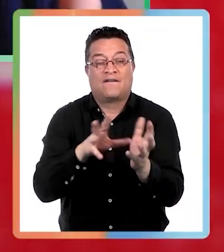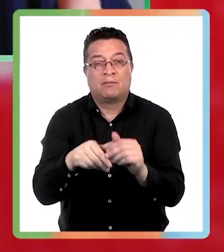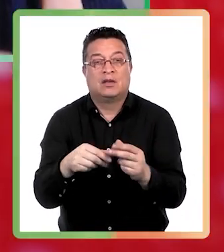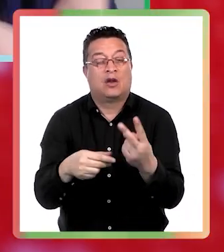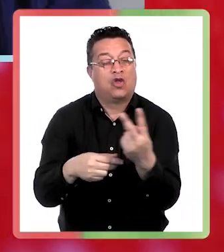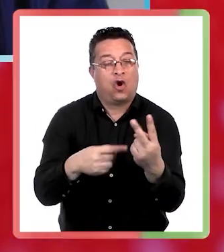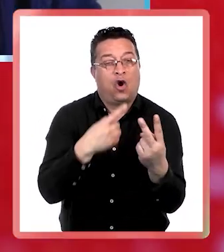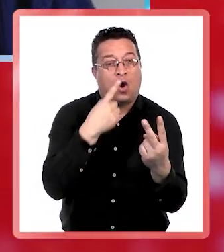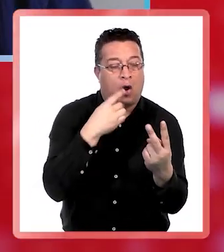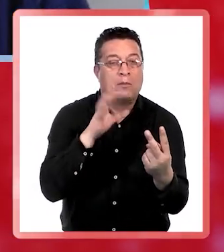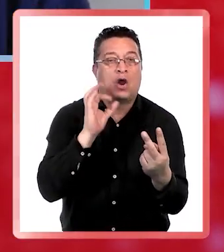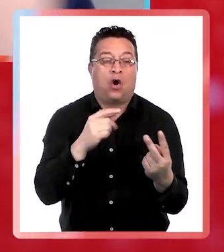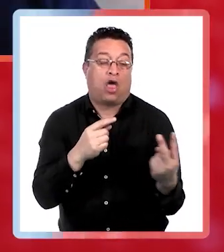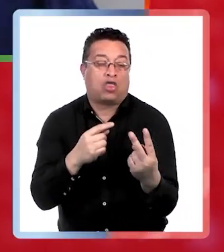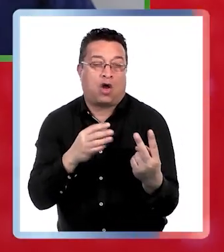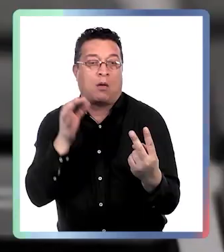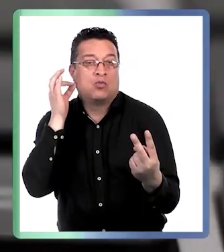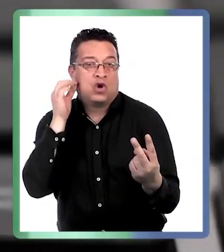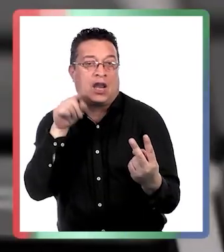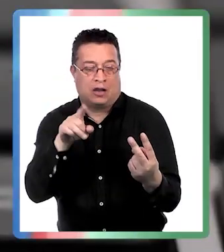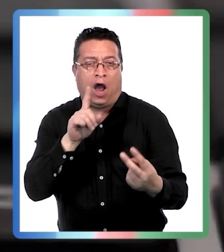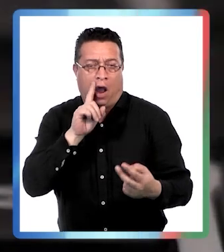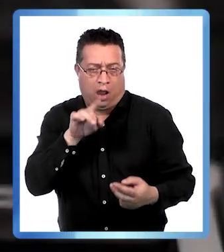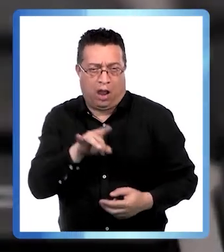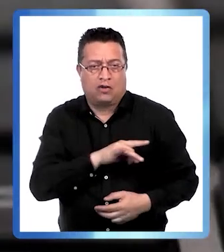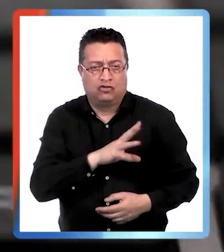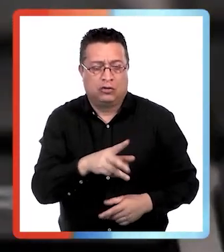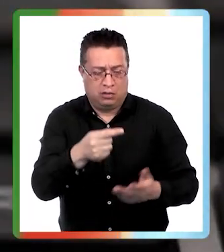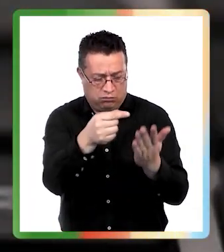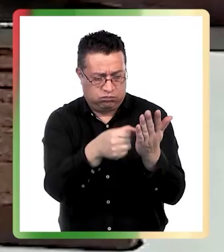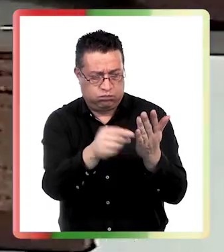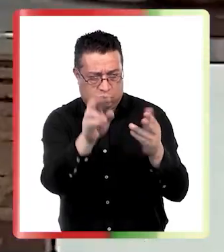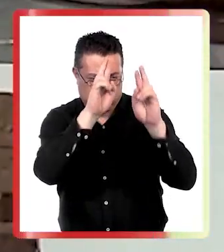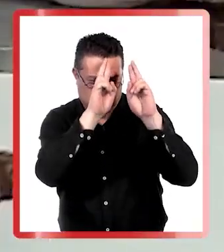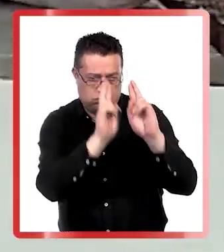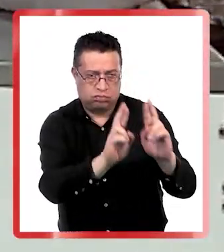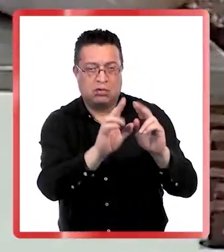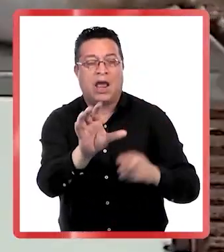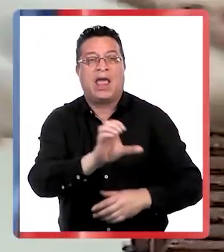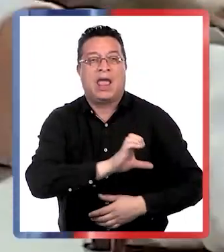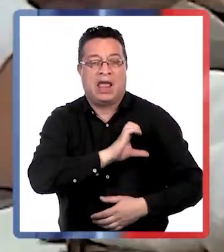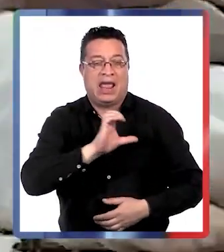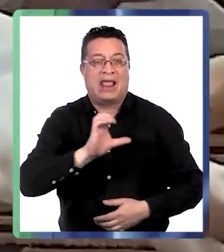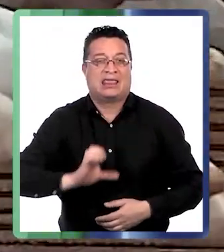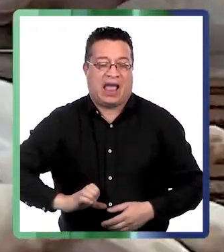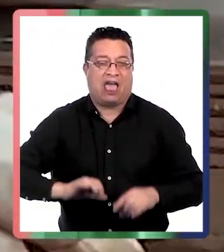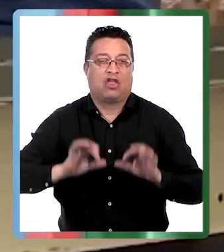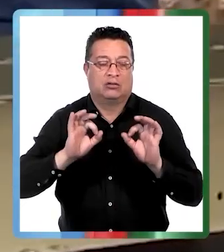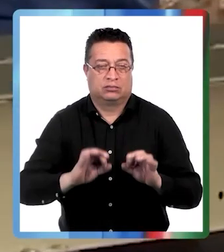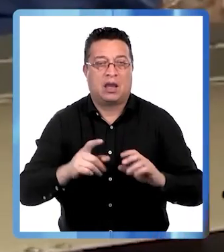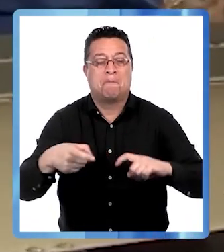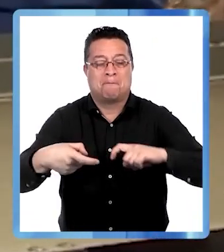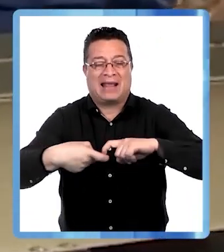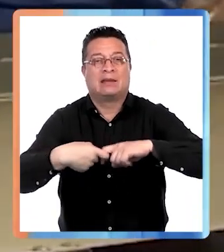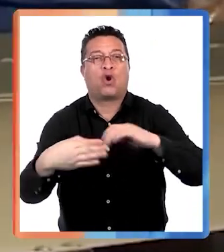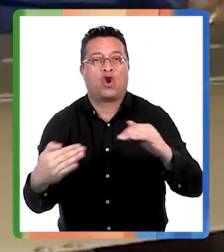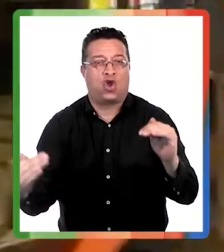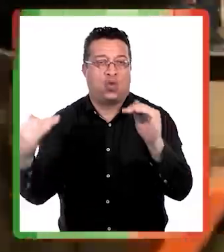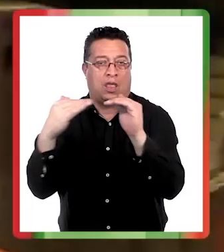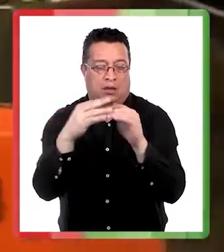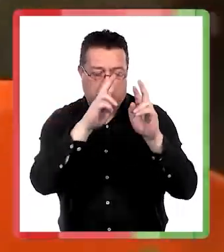ejemplo, familias homoparentales que existen en Chile y están reconocidas por el Estado a través del matrimonio